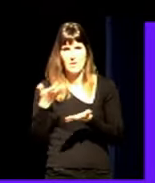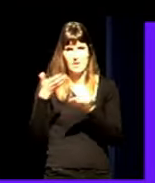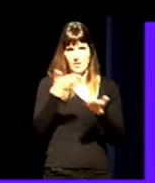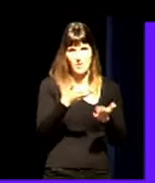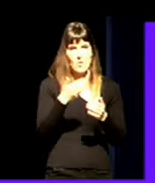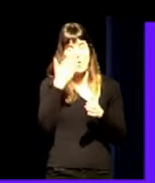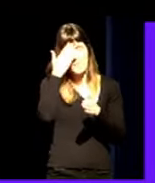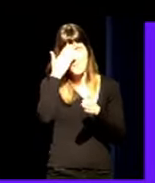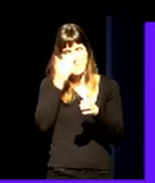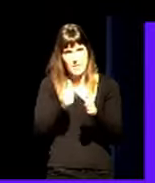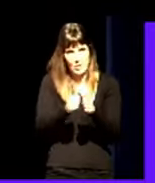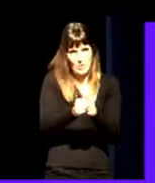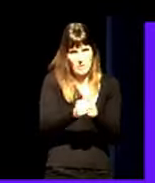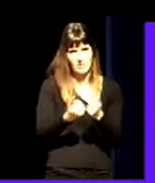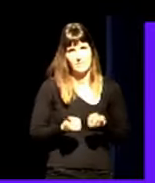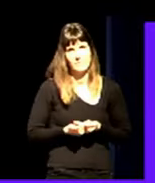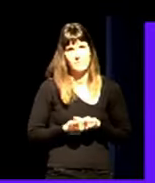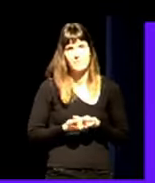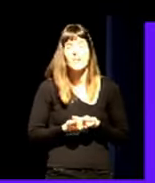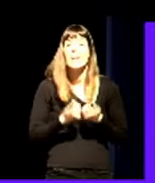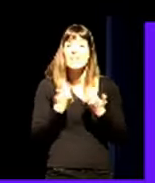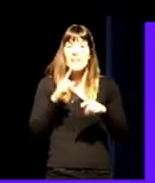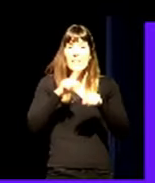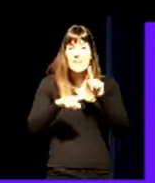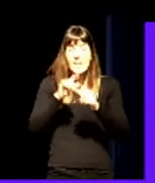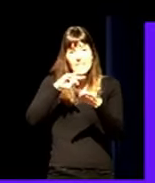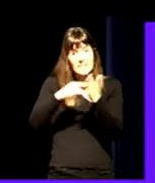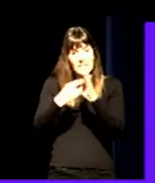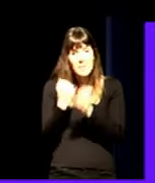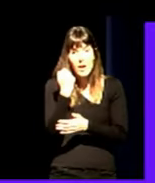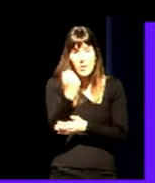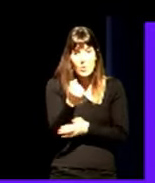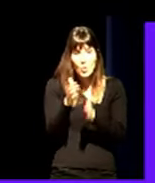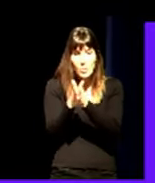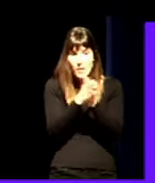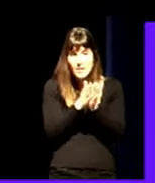¿no? Por lo tanto, cada sistema de apoyo entre iguales tiene